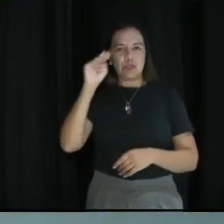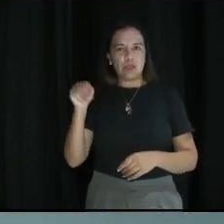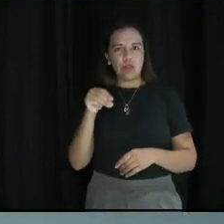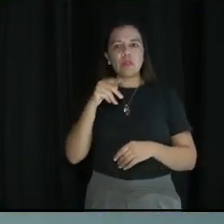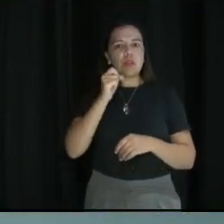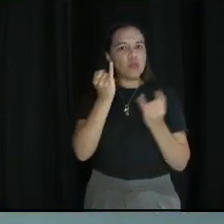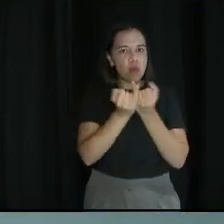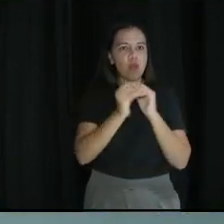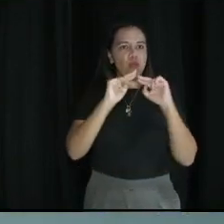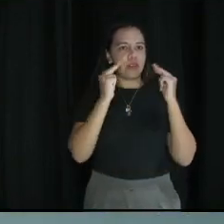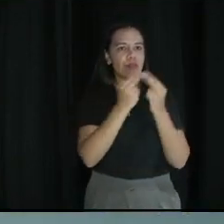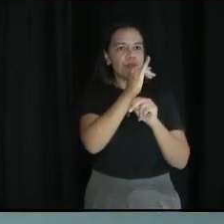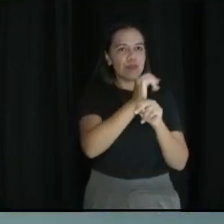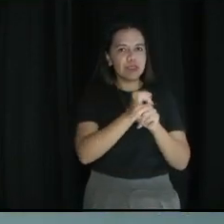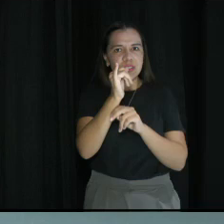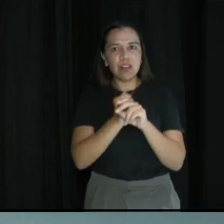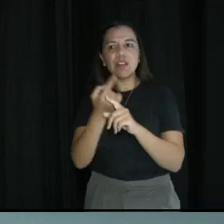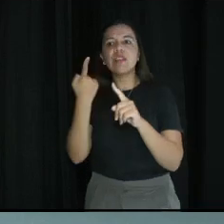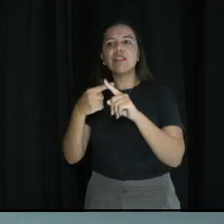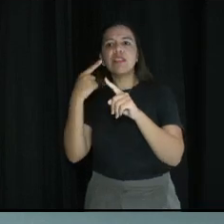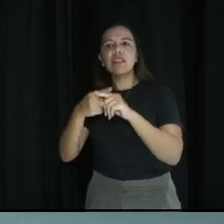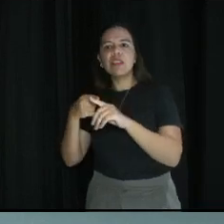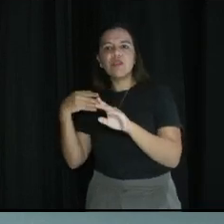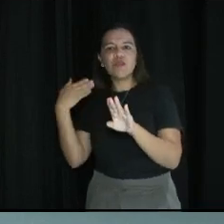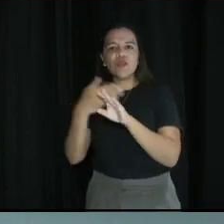Investigación y Persecución del Delito de Maltrato Animal.